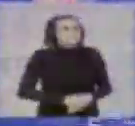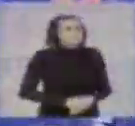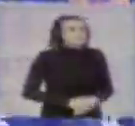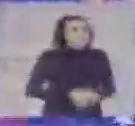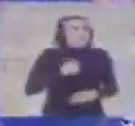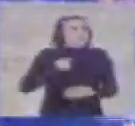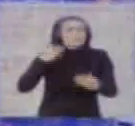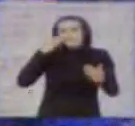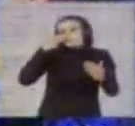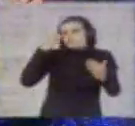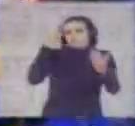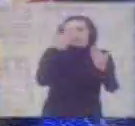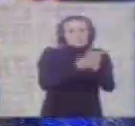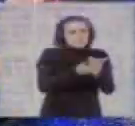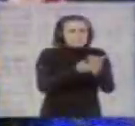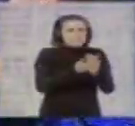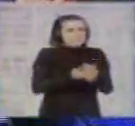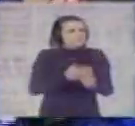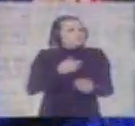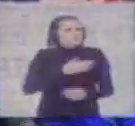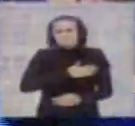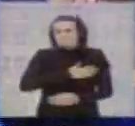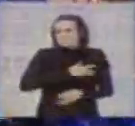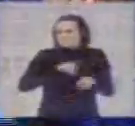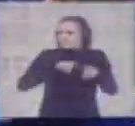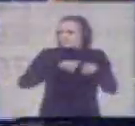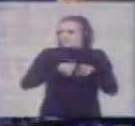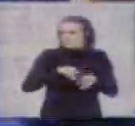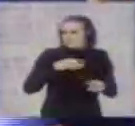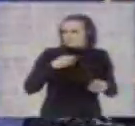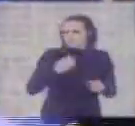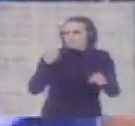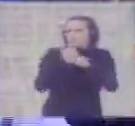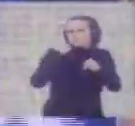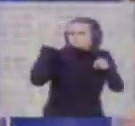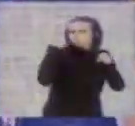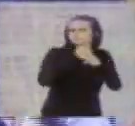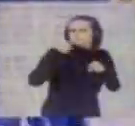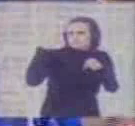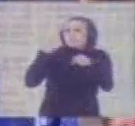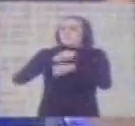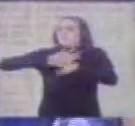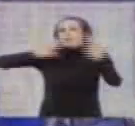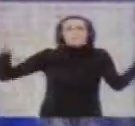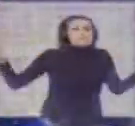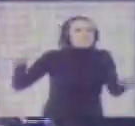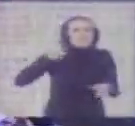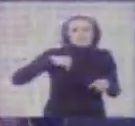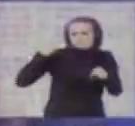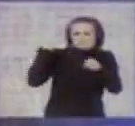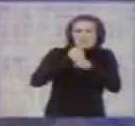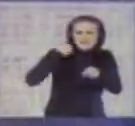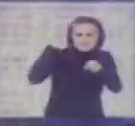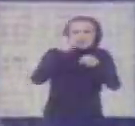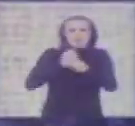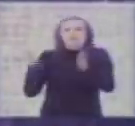Sinceramente me lo había currado, pero ya ves, después de tanto empeño, vuelvo